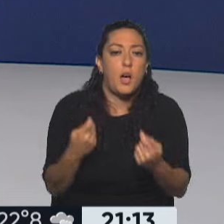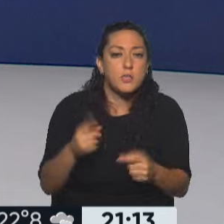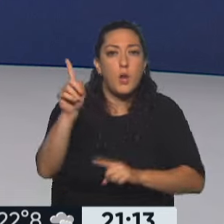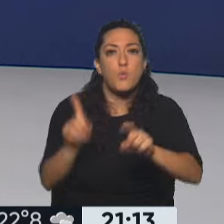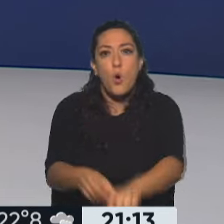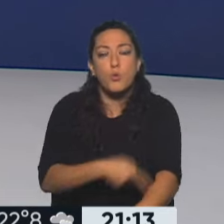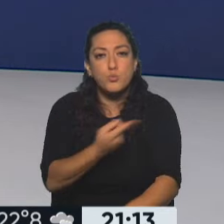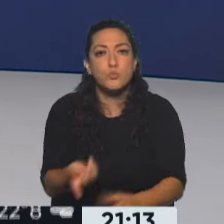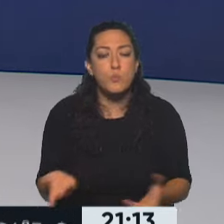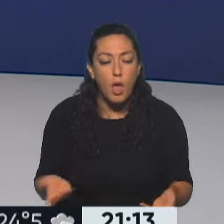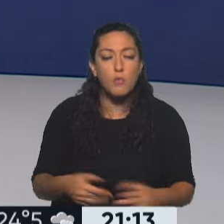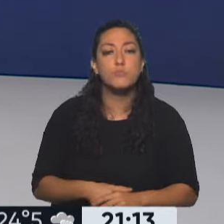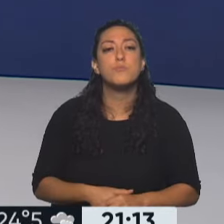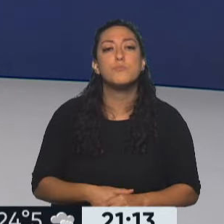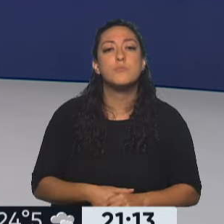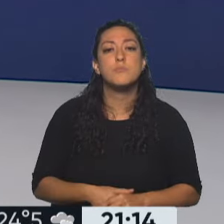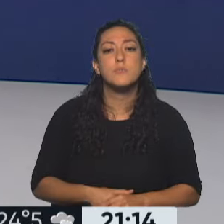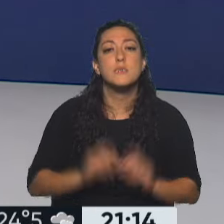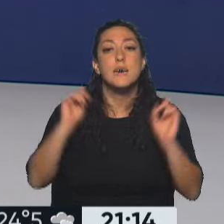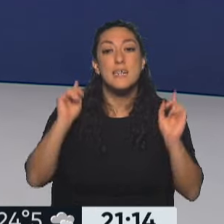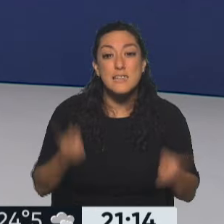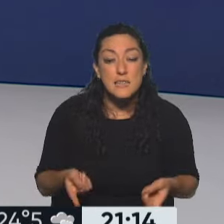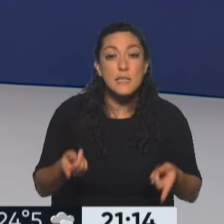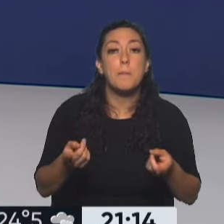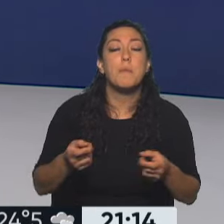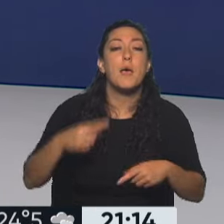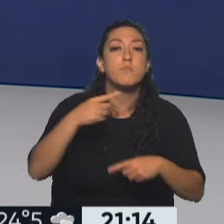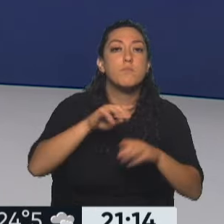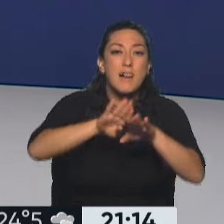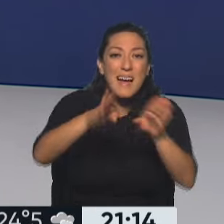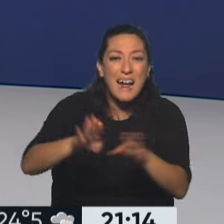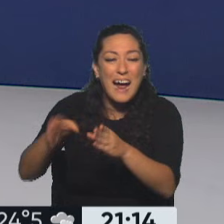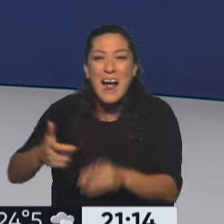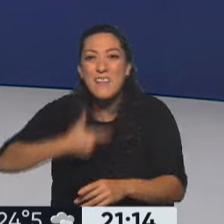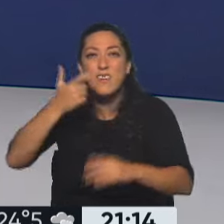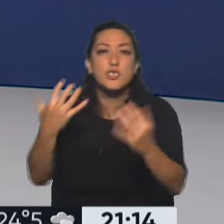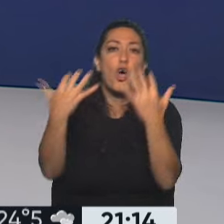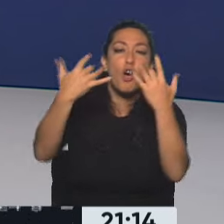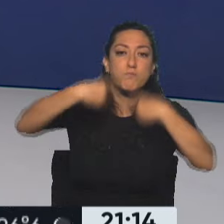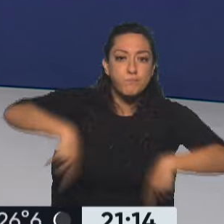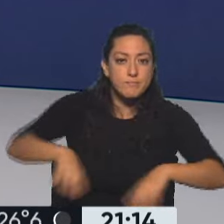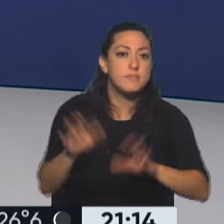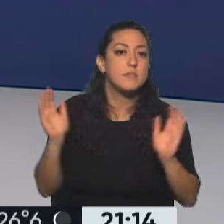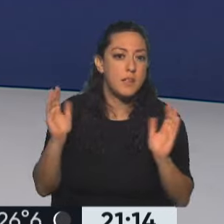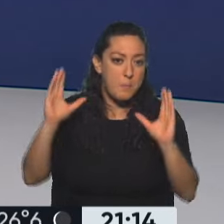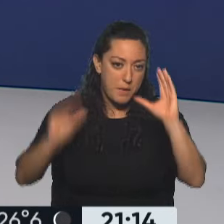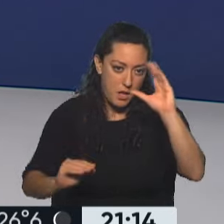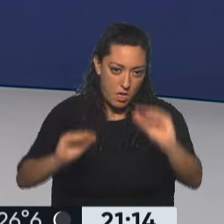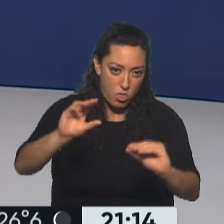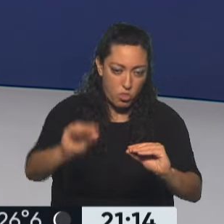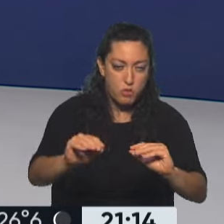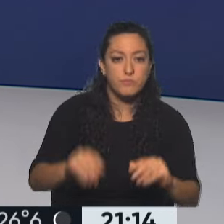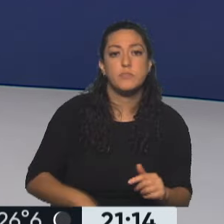a hacerlo. Uh-huh. Y también los aparatos de calefacción. Okay. El segundo consejo es apuntado